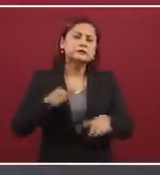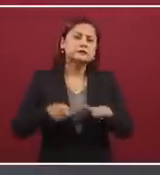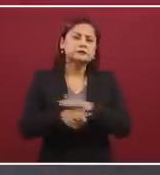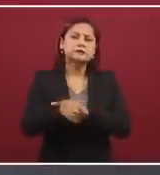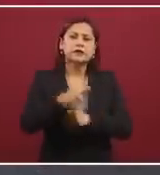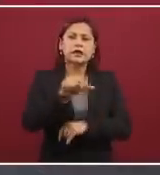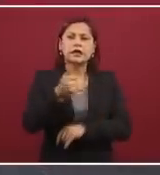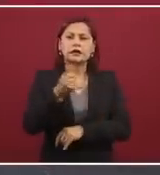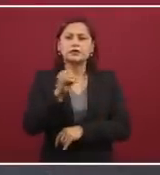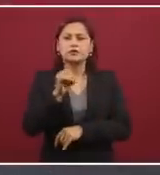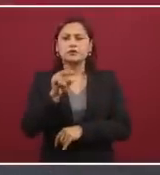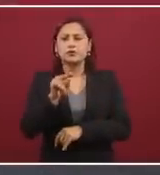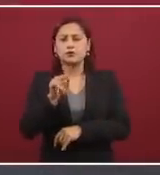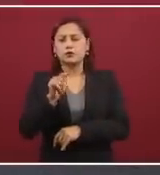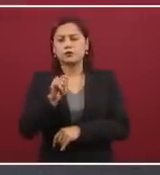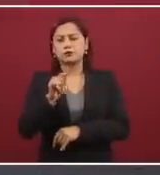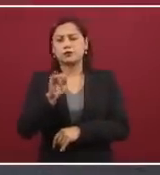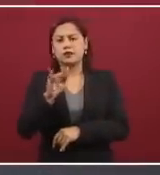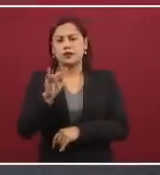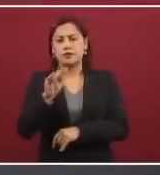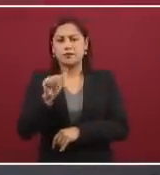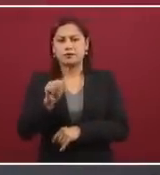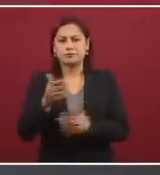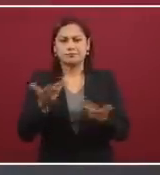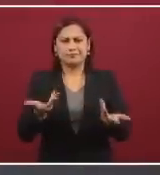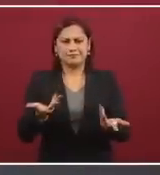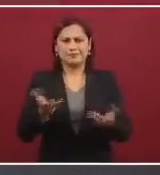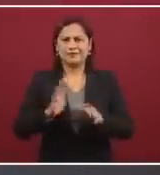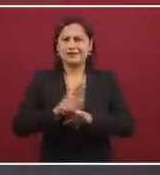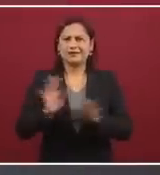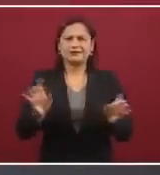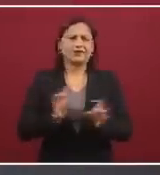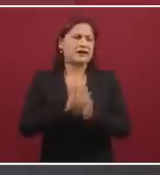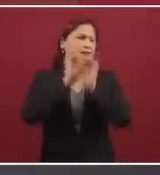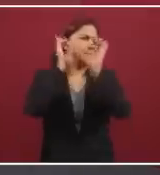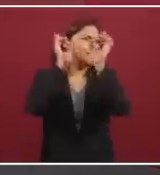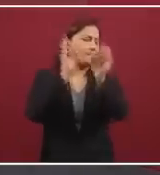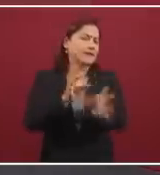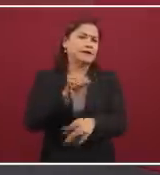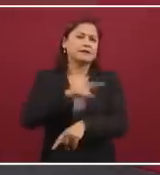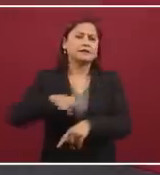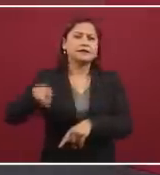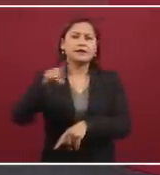entonces ya basta de simulación fuera más caras